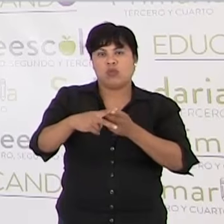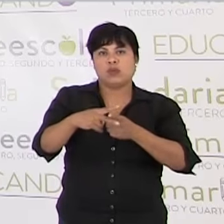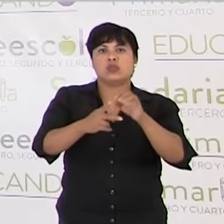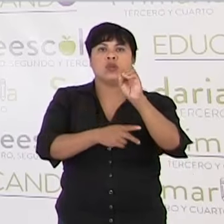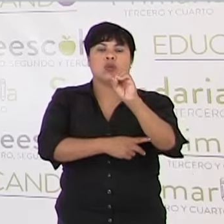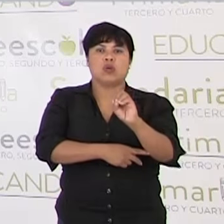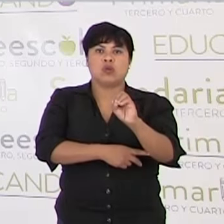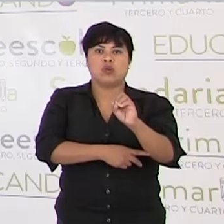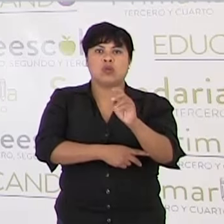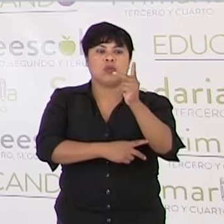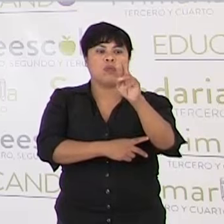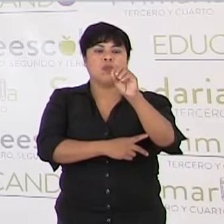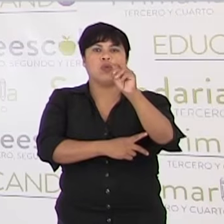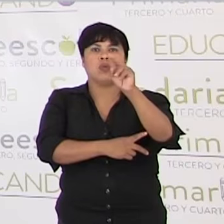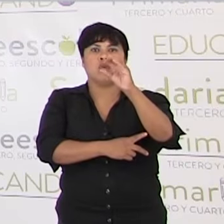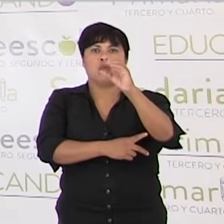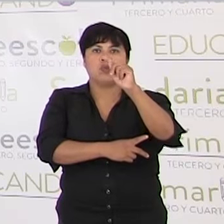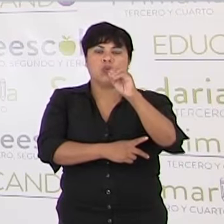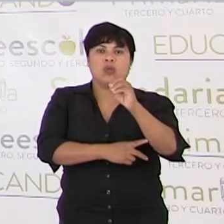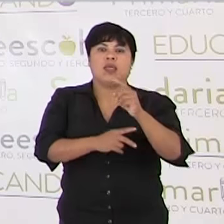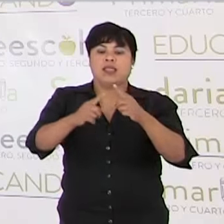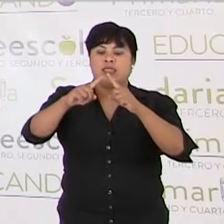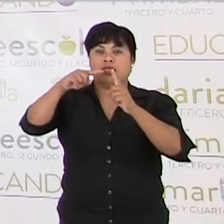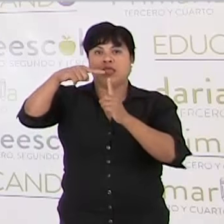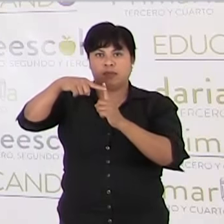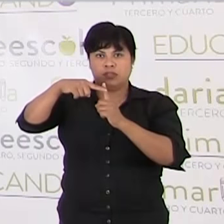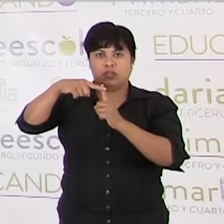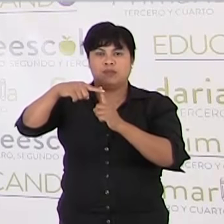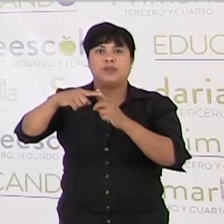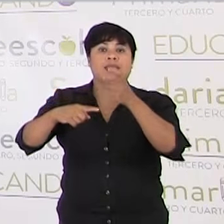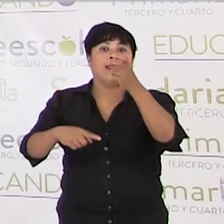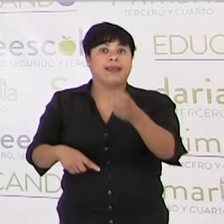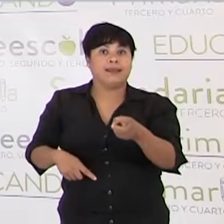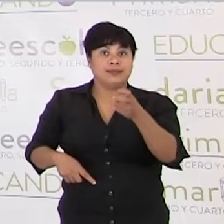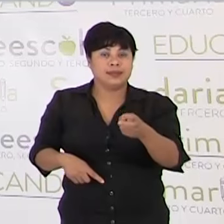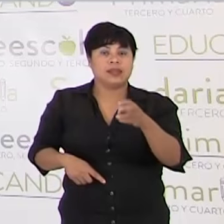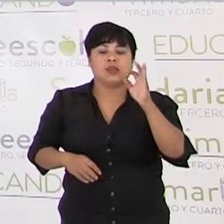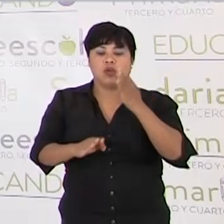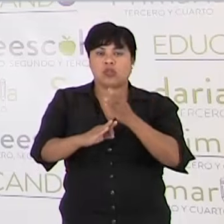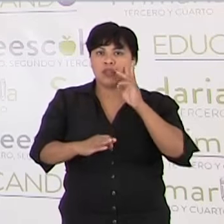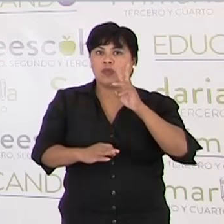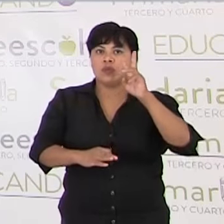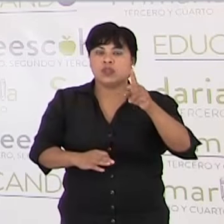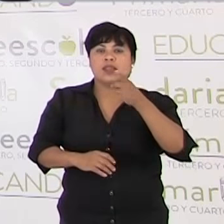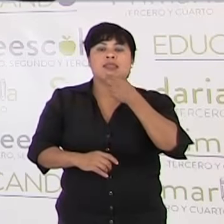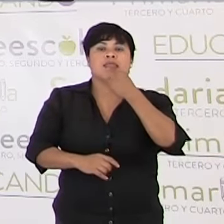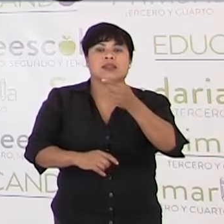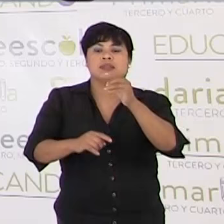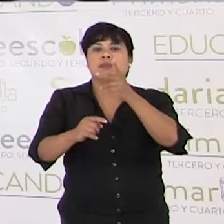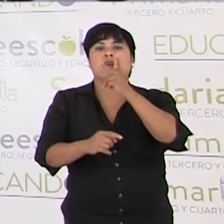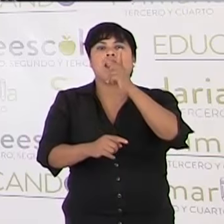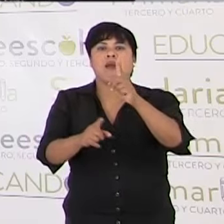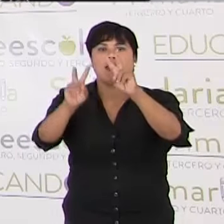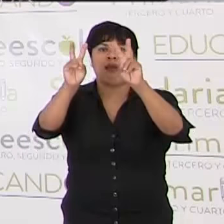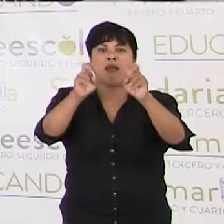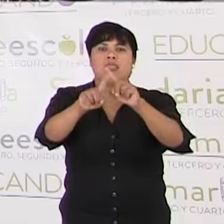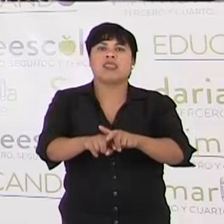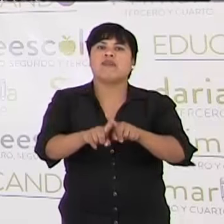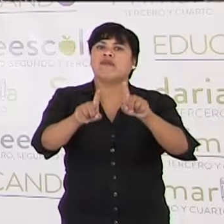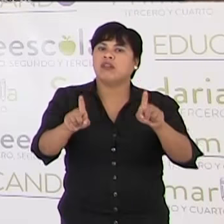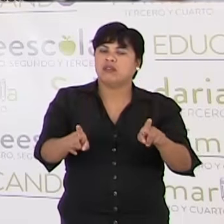multiplicación o producto, división. Y en este caso, ahí nos estamos encontrando con una